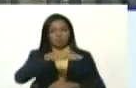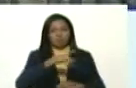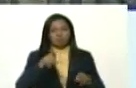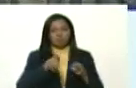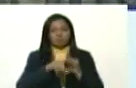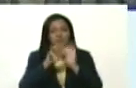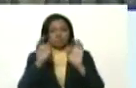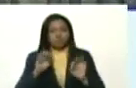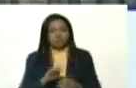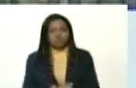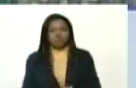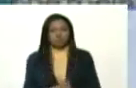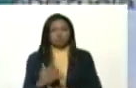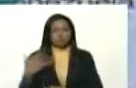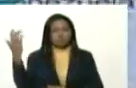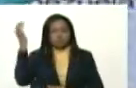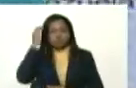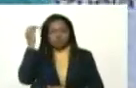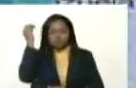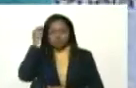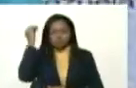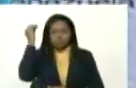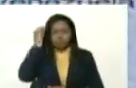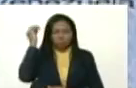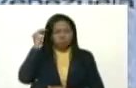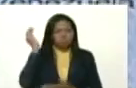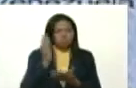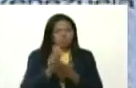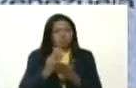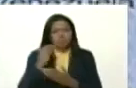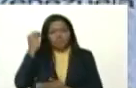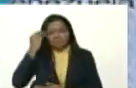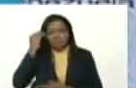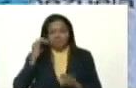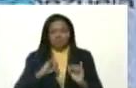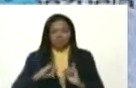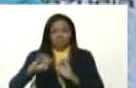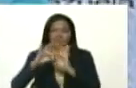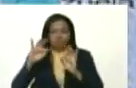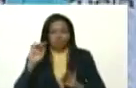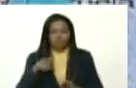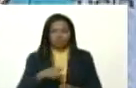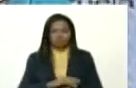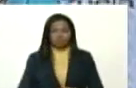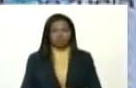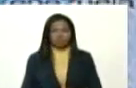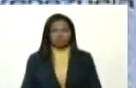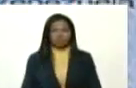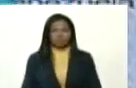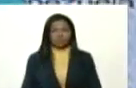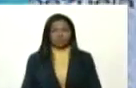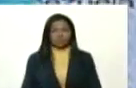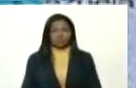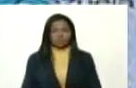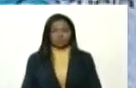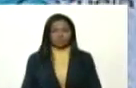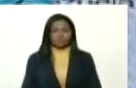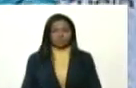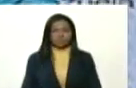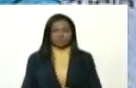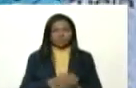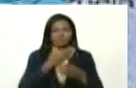Yo lo cargo aquí, siempre con el pueblo. No serán los burócratas, no serán los meritócratas,